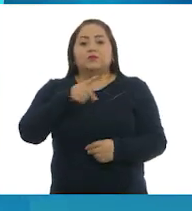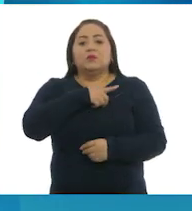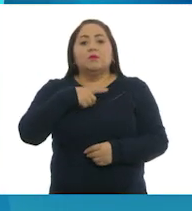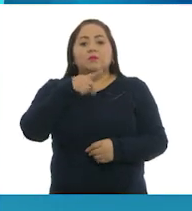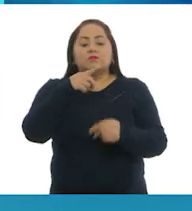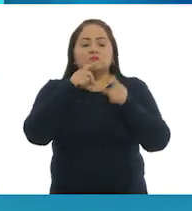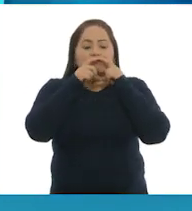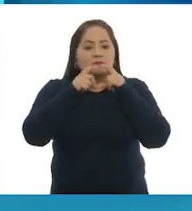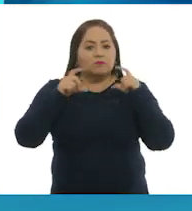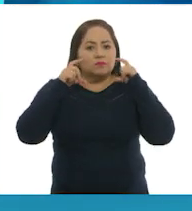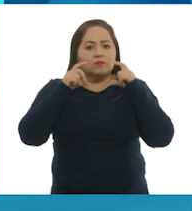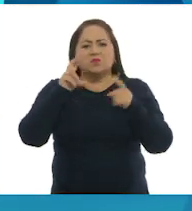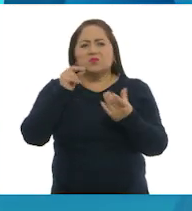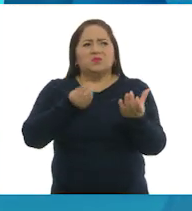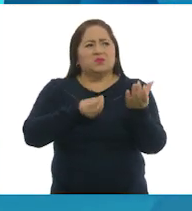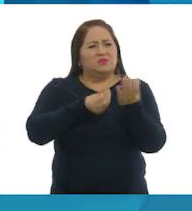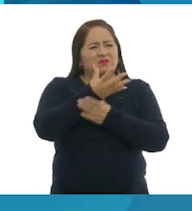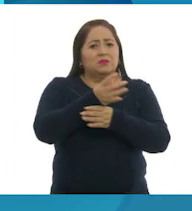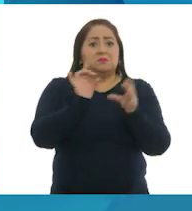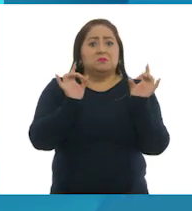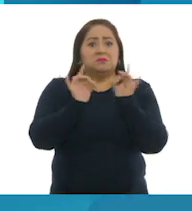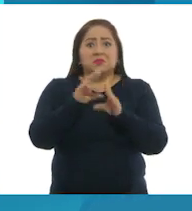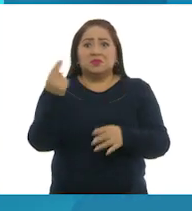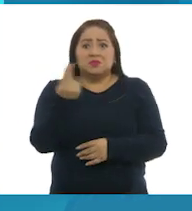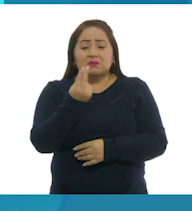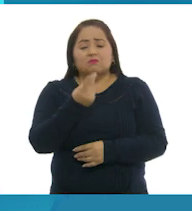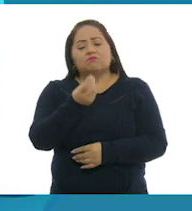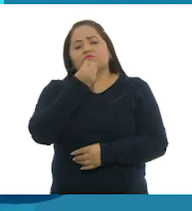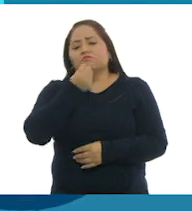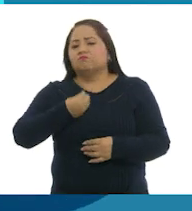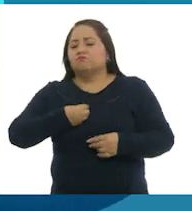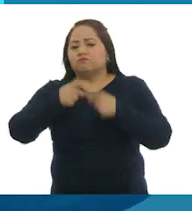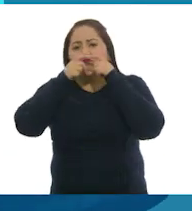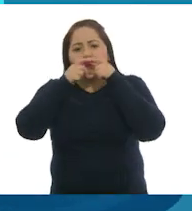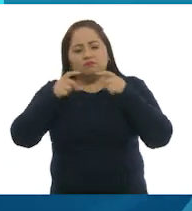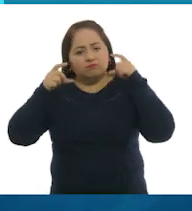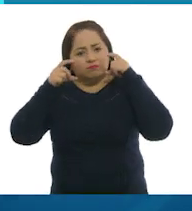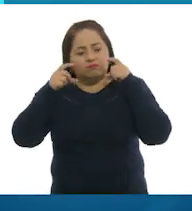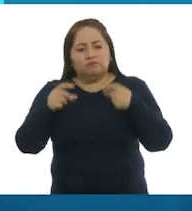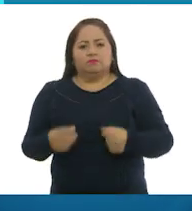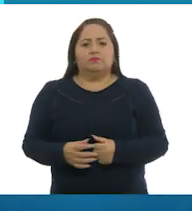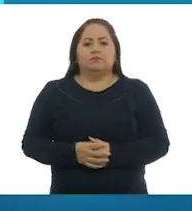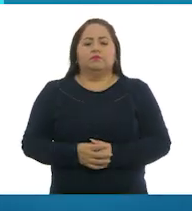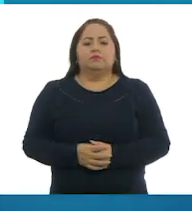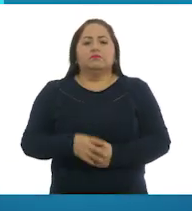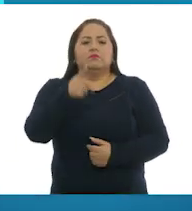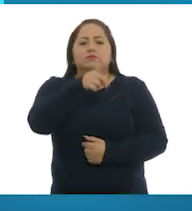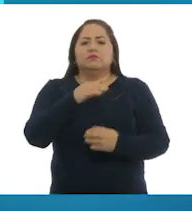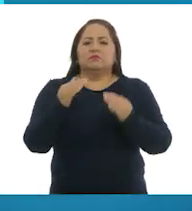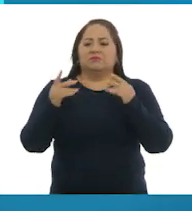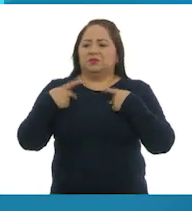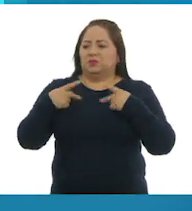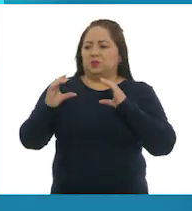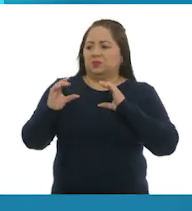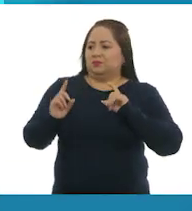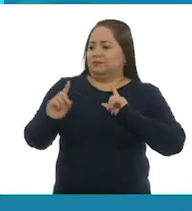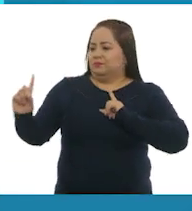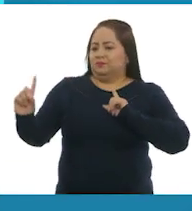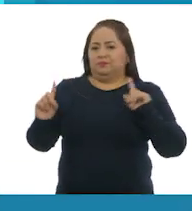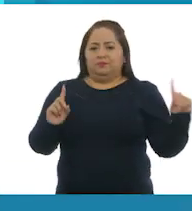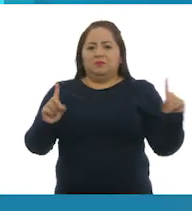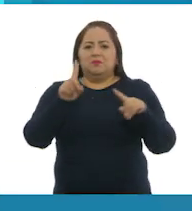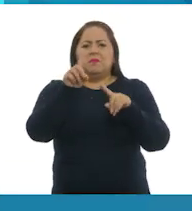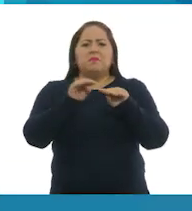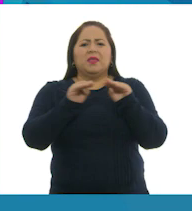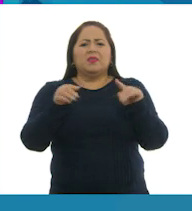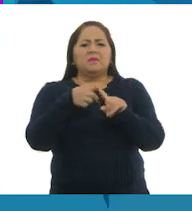Utiliza cubrebocas. No salgas de casa. Si tienes que hacerlo, recuerda que es obligatorio utilizarlo. Mantén una distancia mínima de un metro